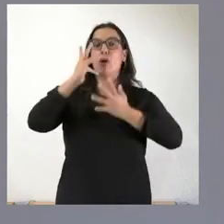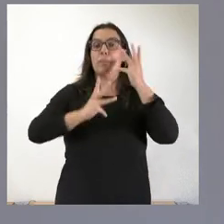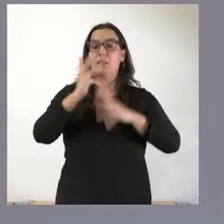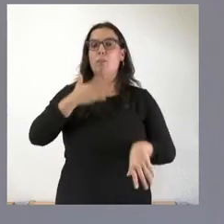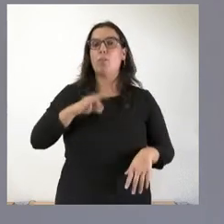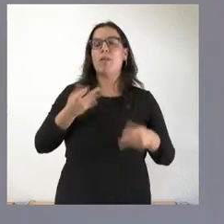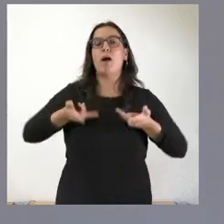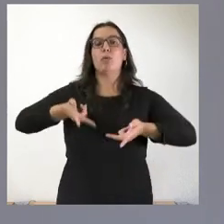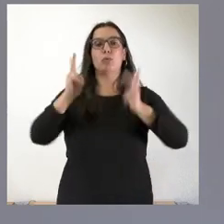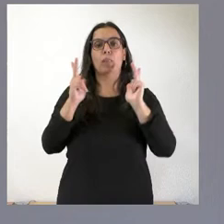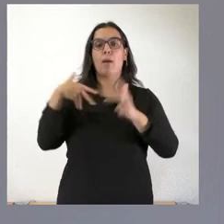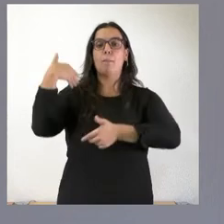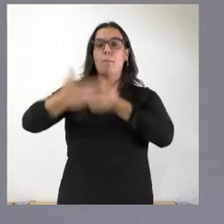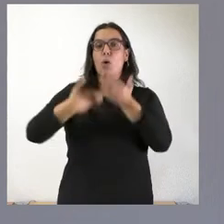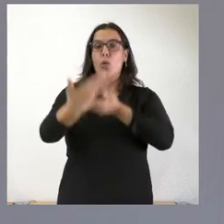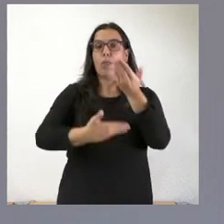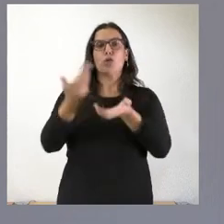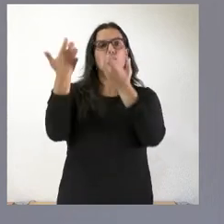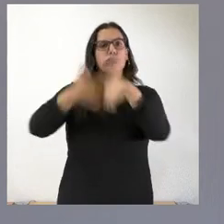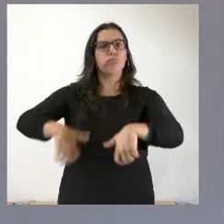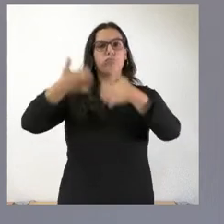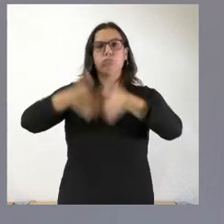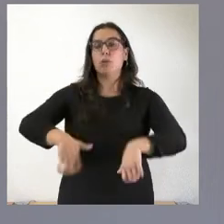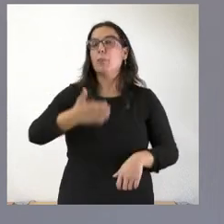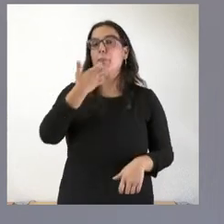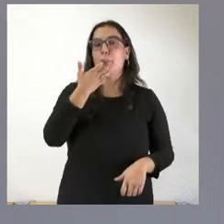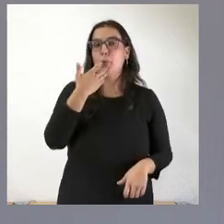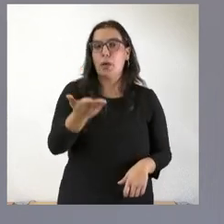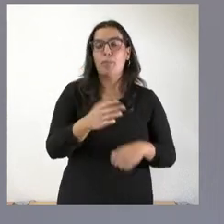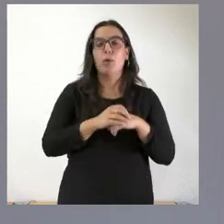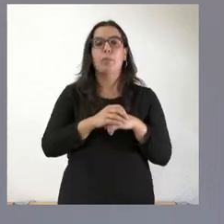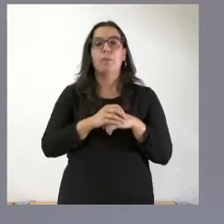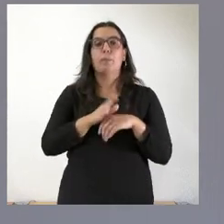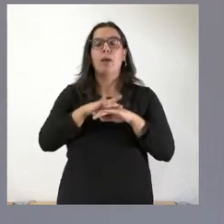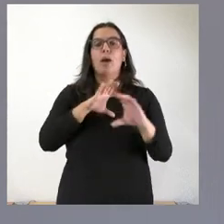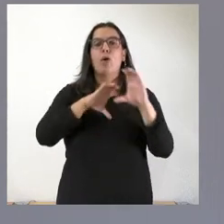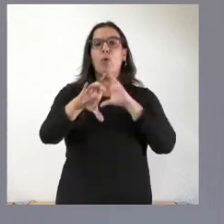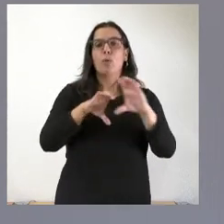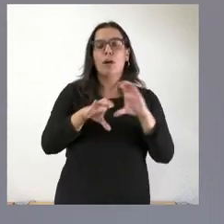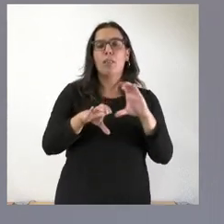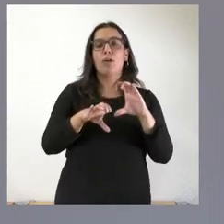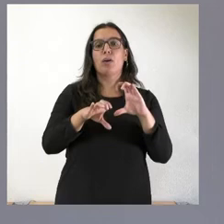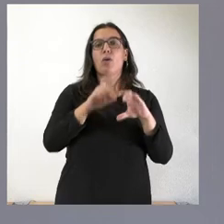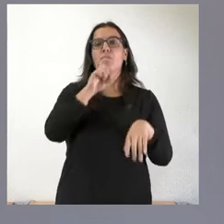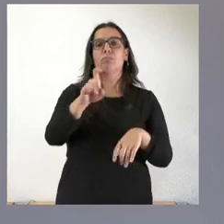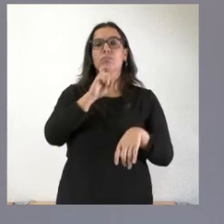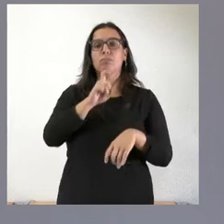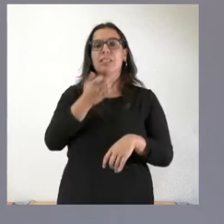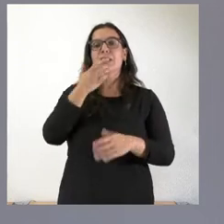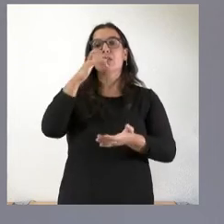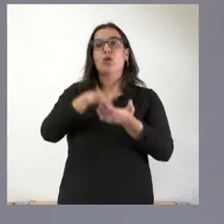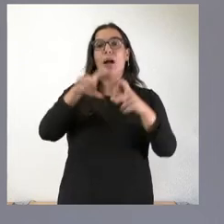autorizar los procesos de automatización, por ejemplo, de las comunicaciones y modificaciones dirigidas a licitadores y